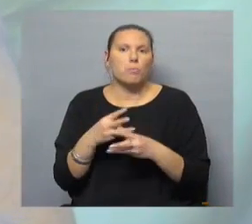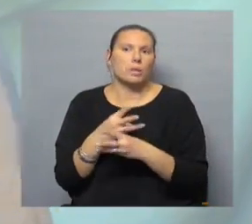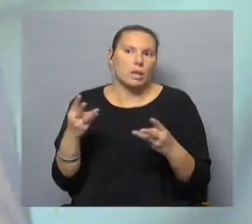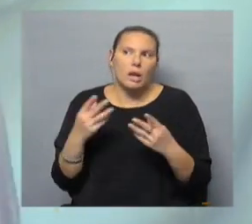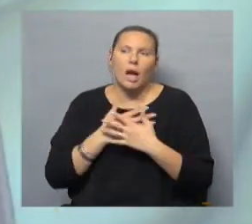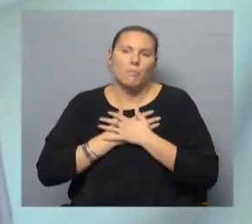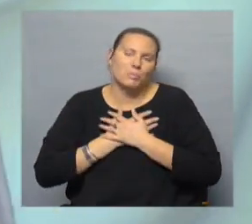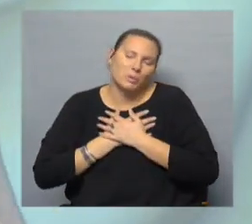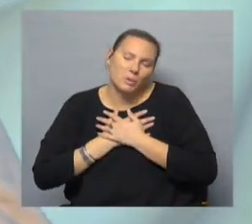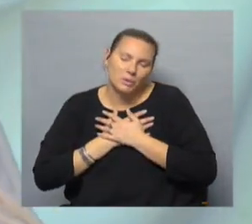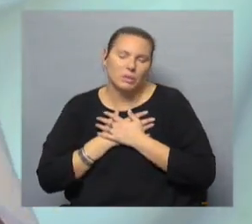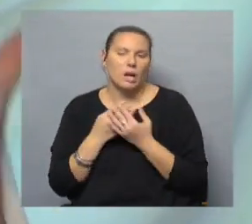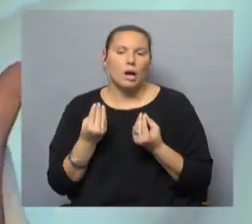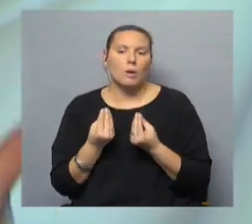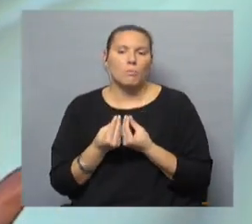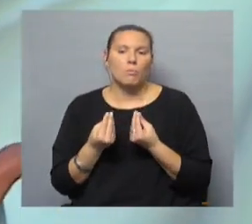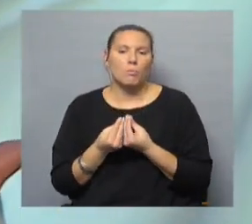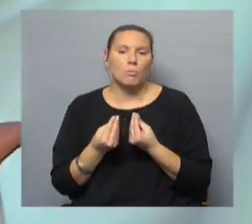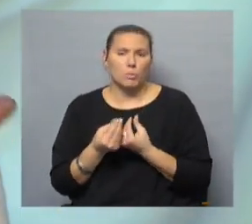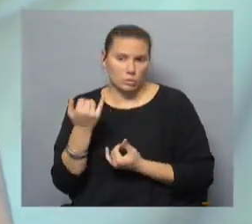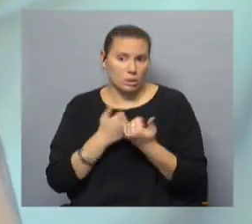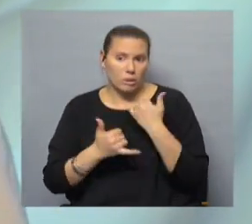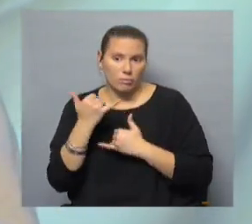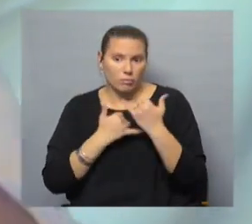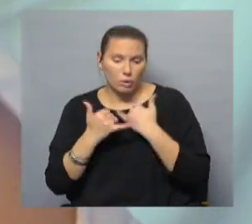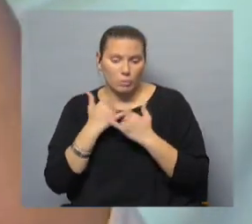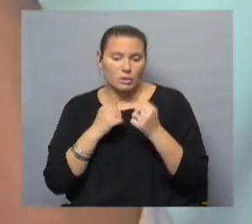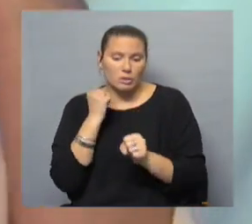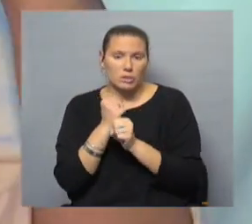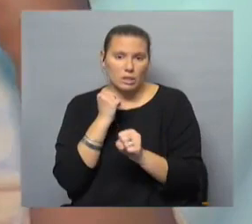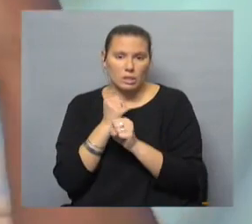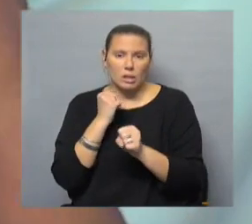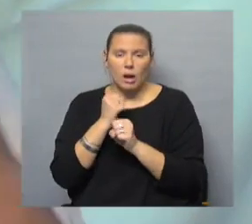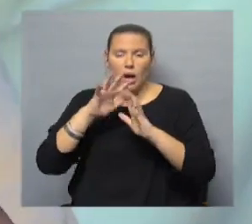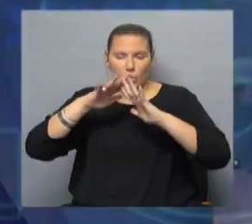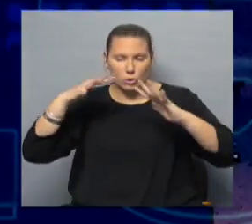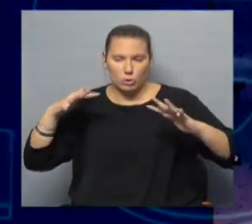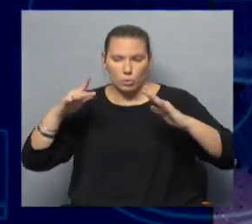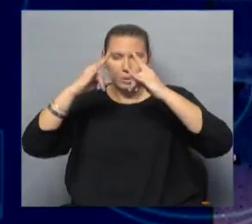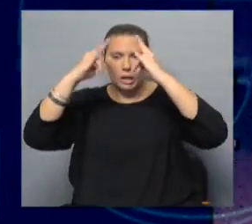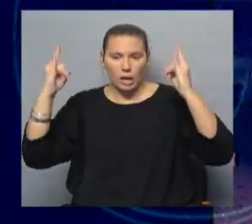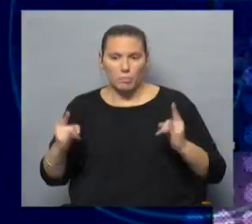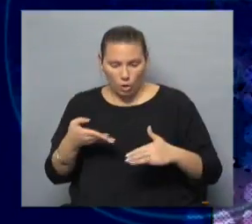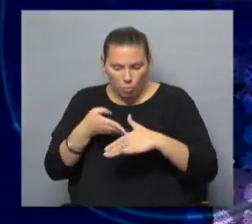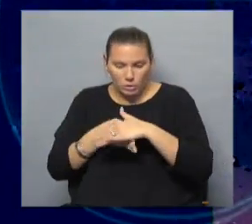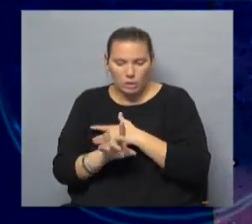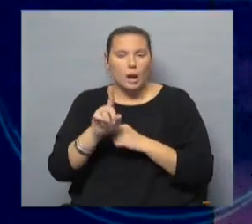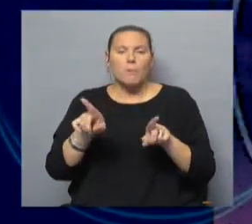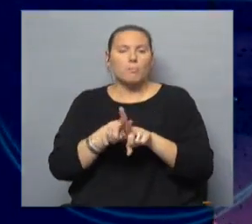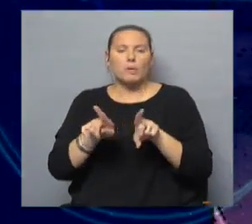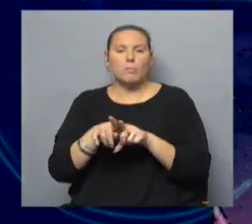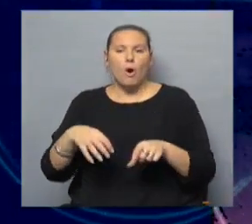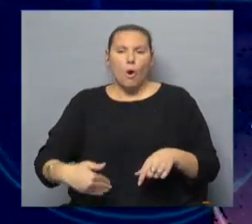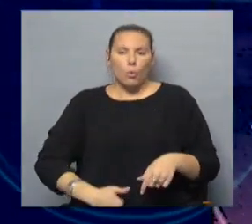amorosa. Hay mucha información porque se trabaja con sombras en la carpa. Es como entrar a un útero. Y nos ha